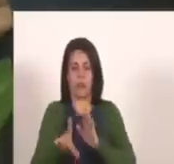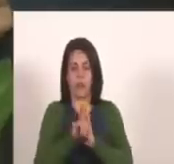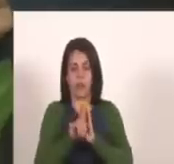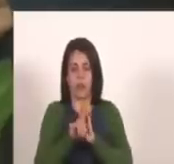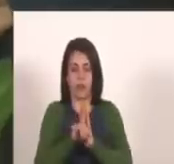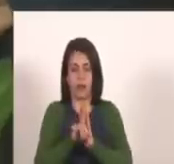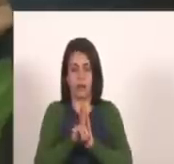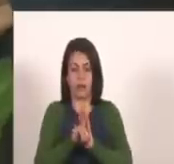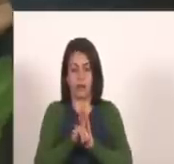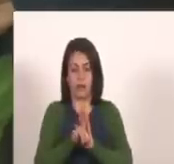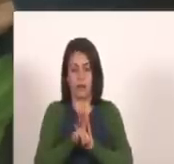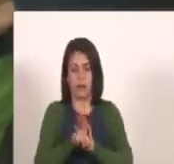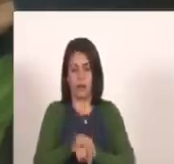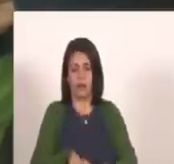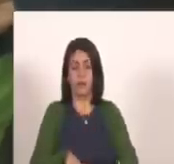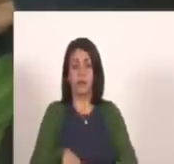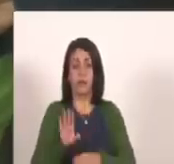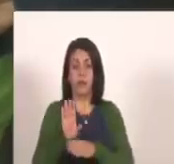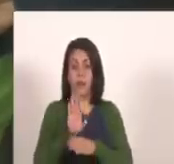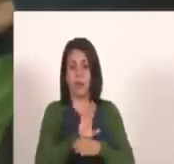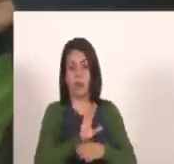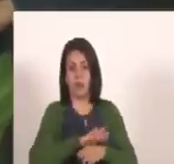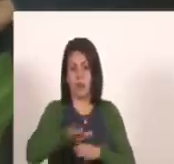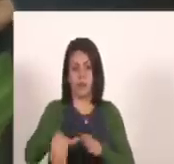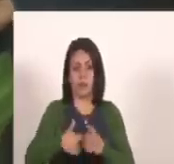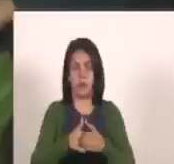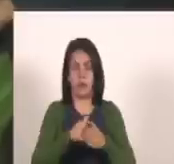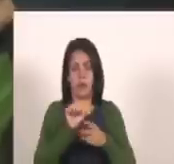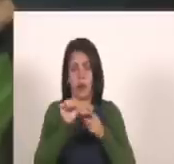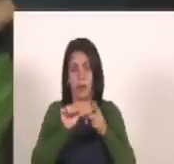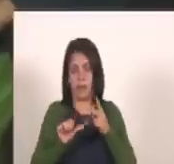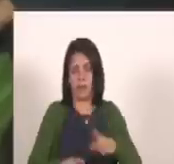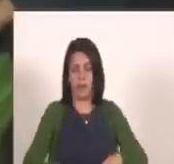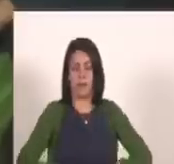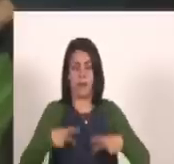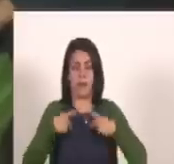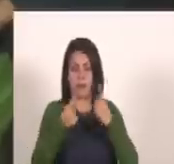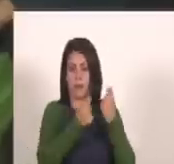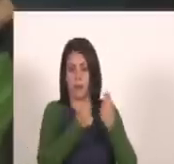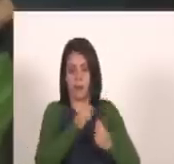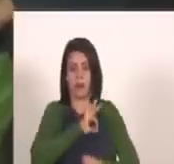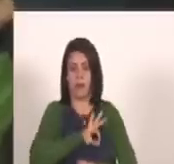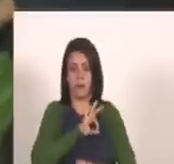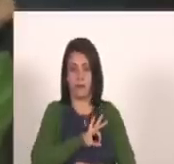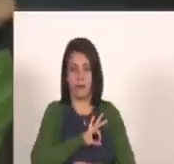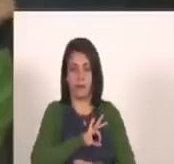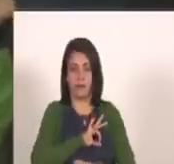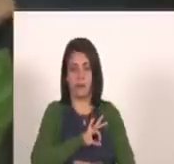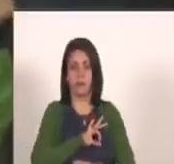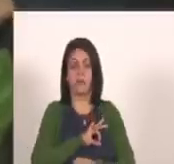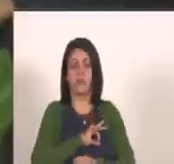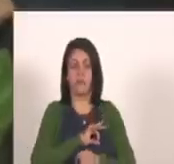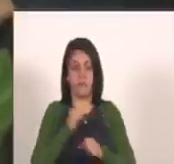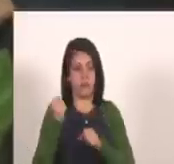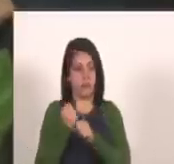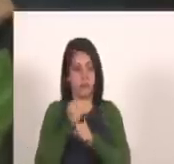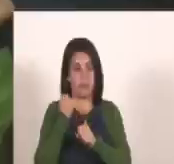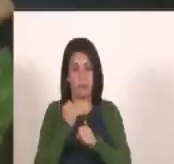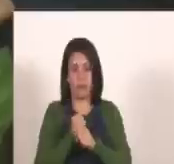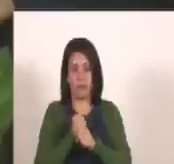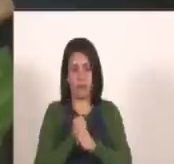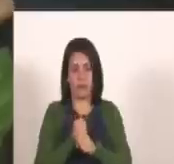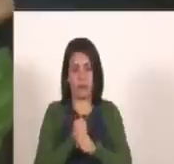unas leyes que nos amparan en todos los ámbitos de la vida, económica, social,